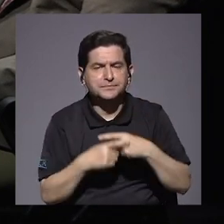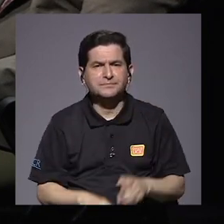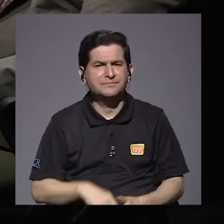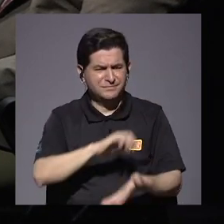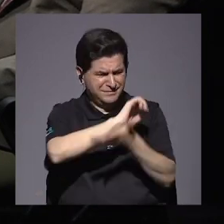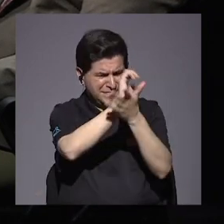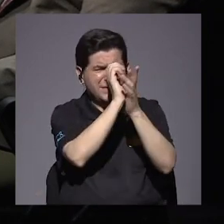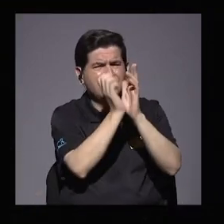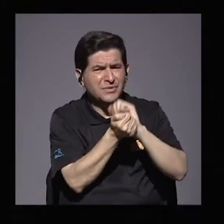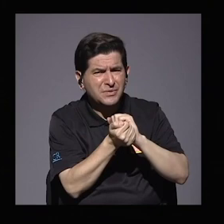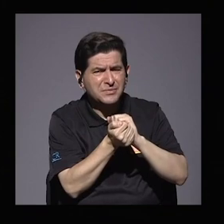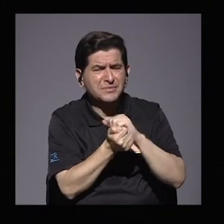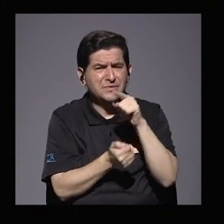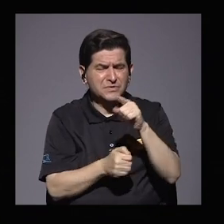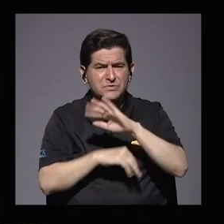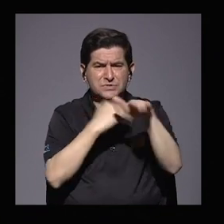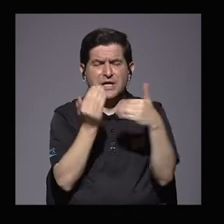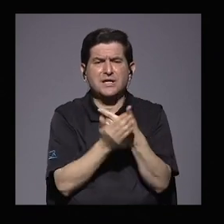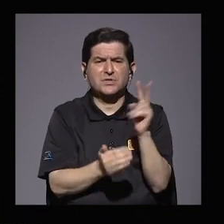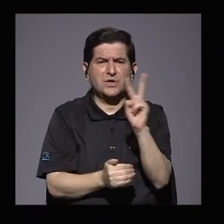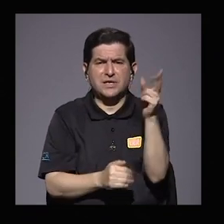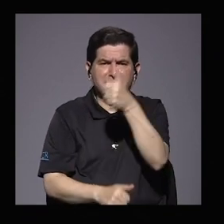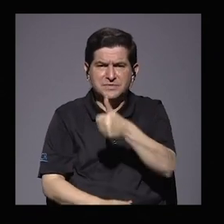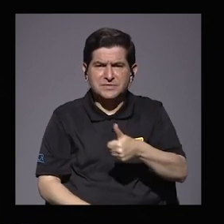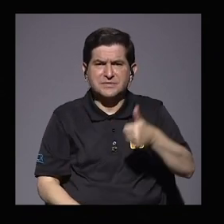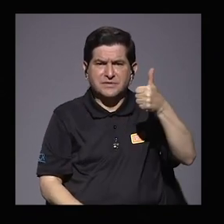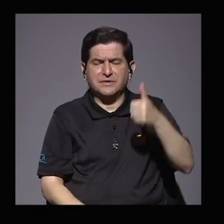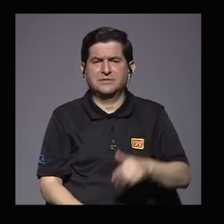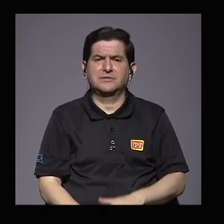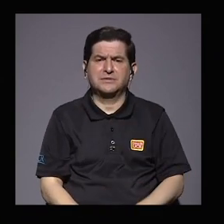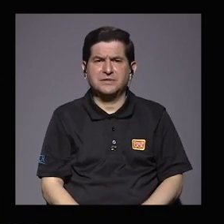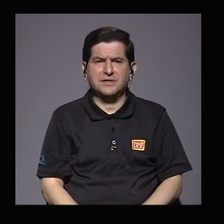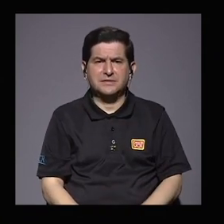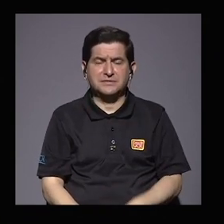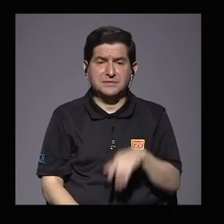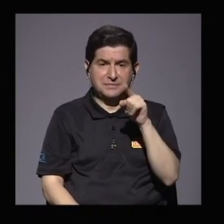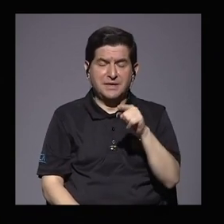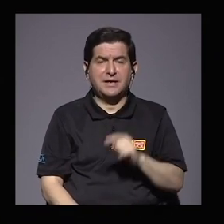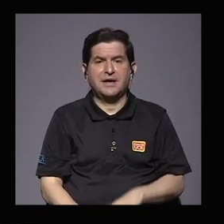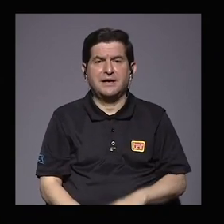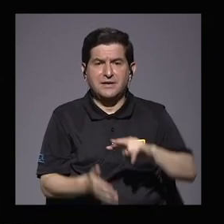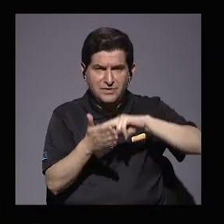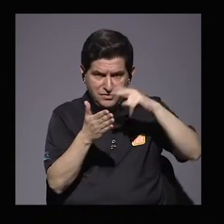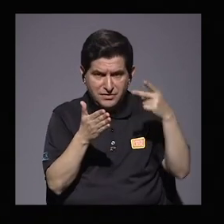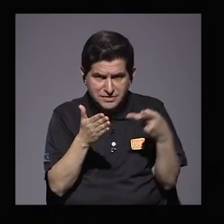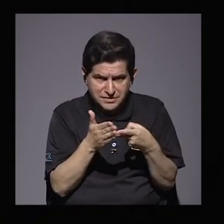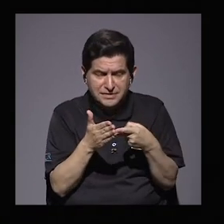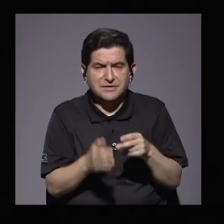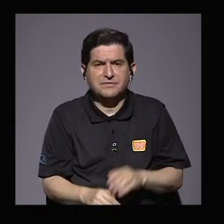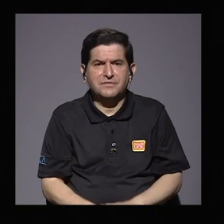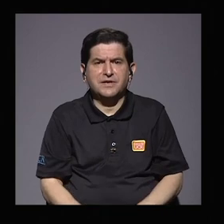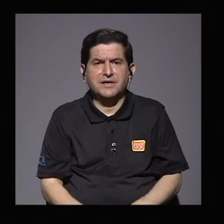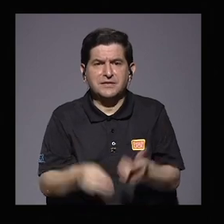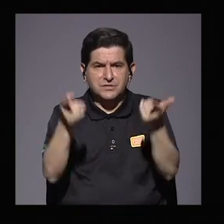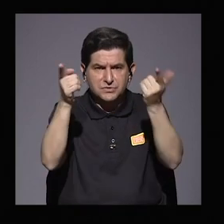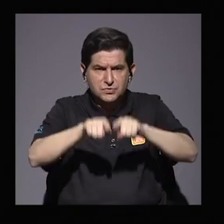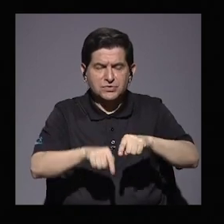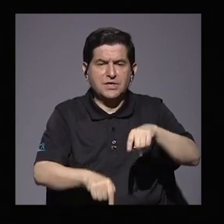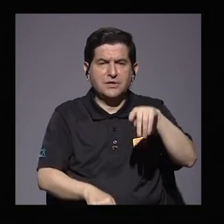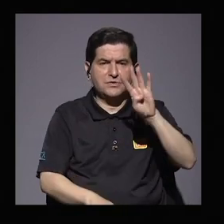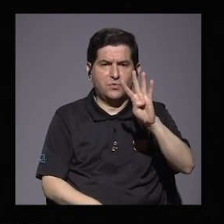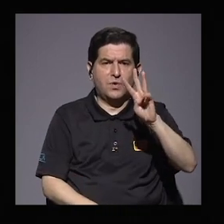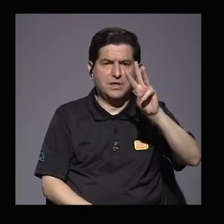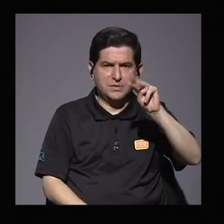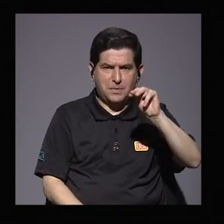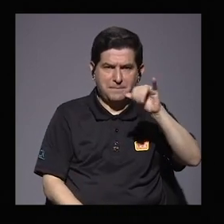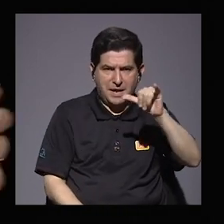un cambio en todas las vicerrectorías para esa llegada que casualmente se da el 4 de